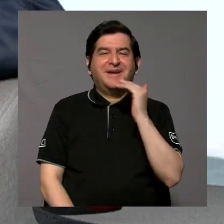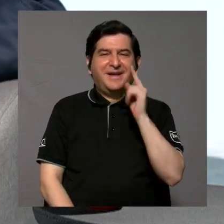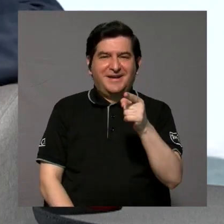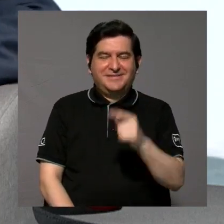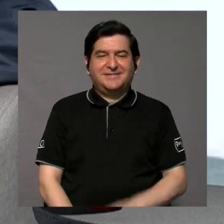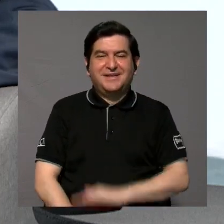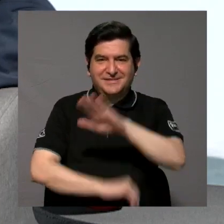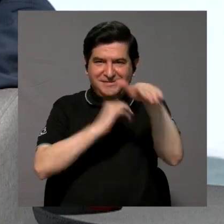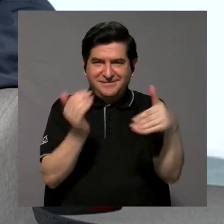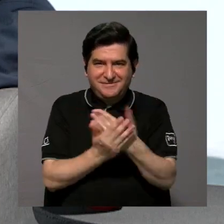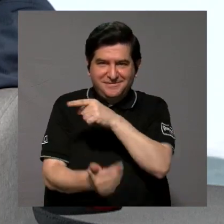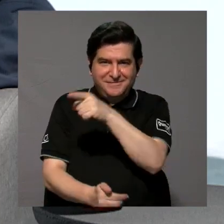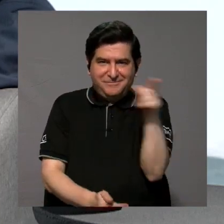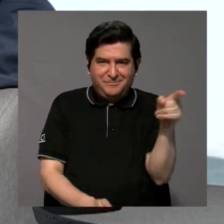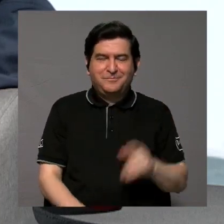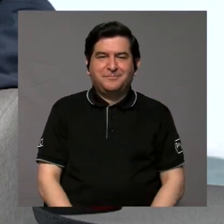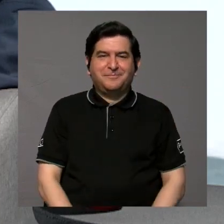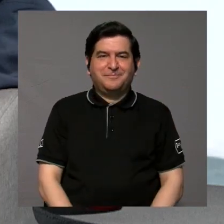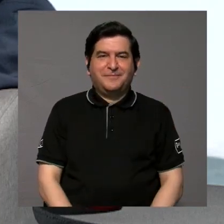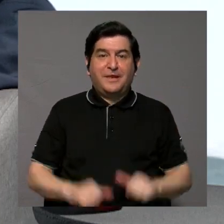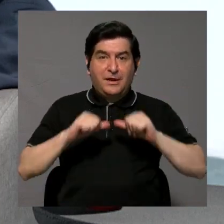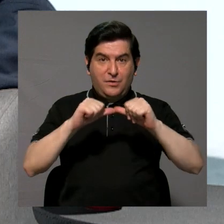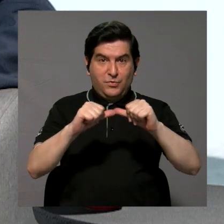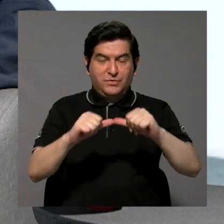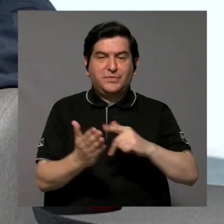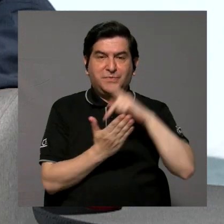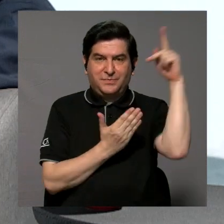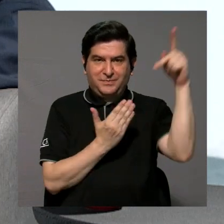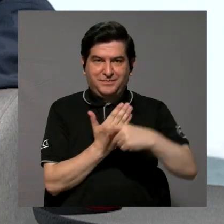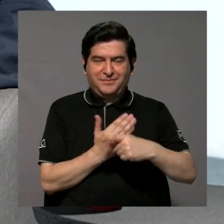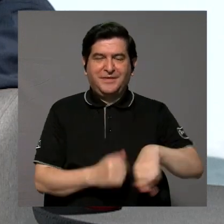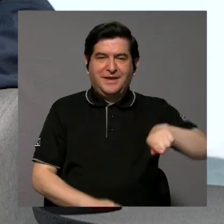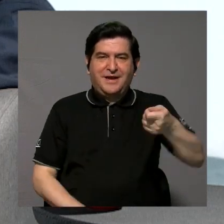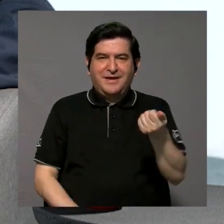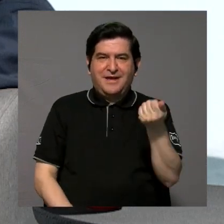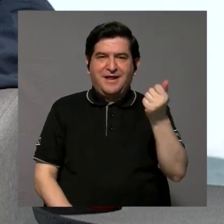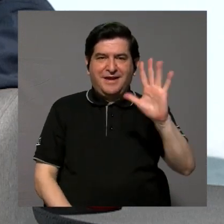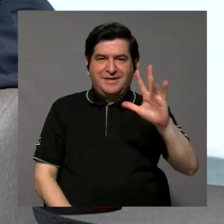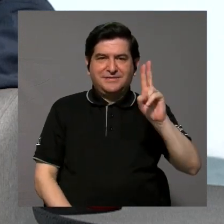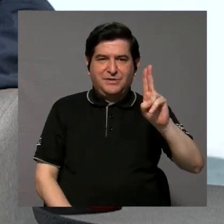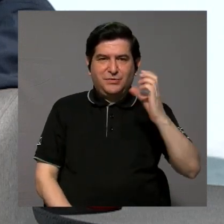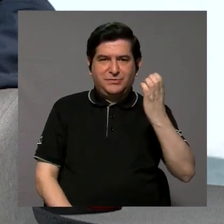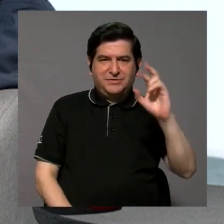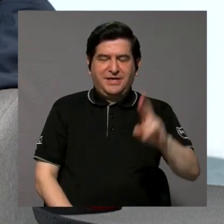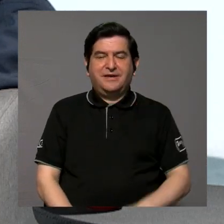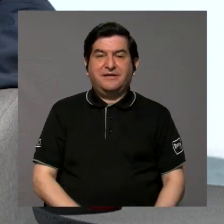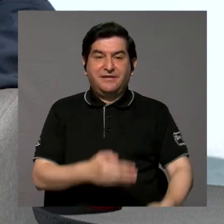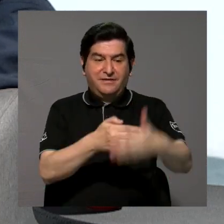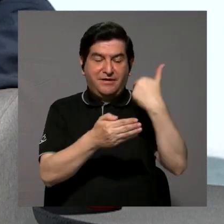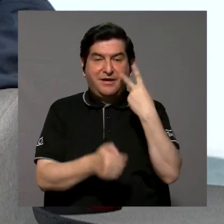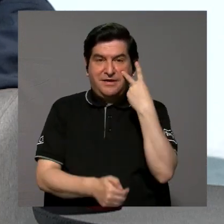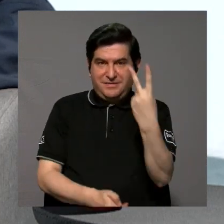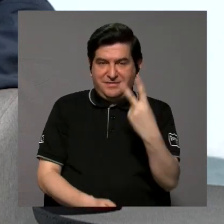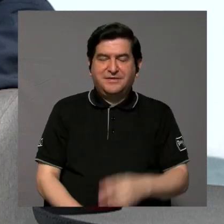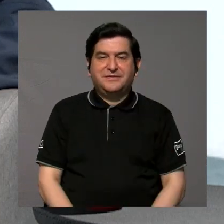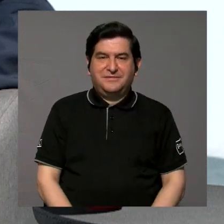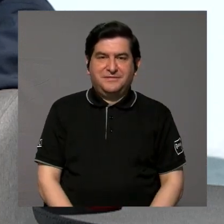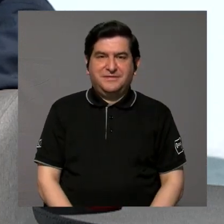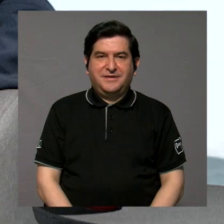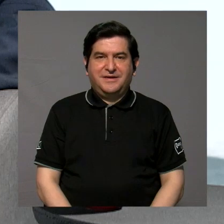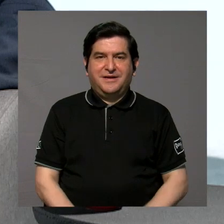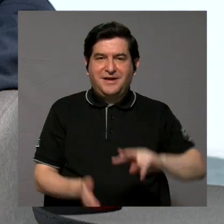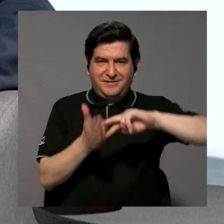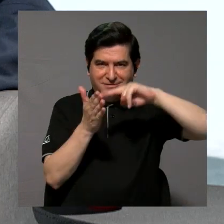ustedes, gracias a todas y todos ustedes. Continúen con la programación de Canal 15 UCR, no sin antes ver nuestra